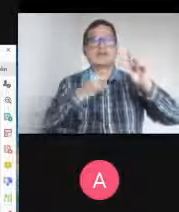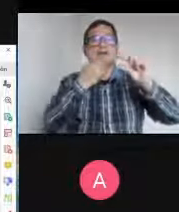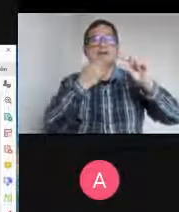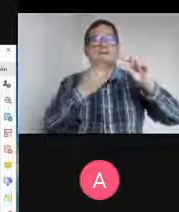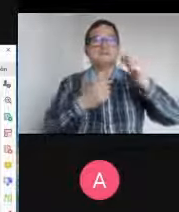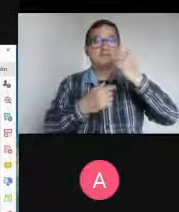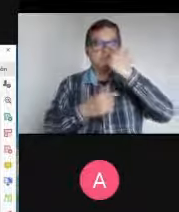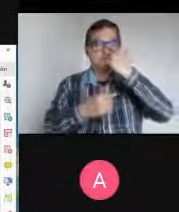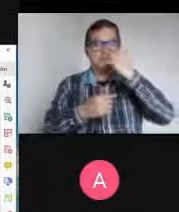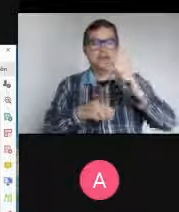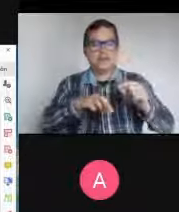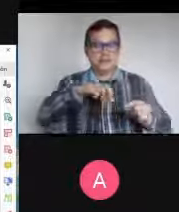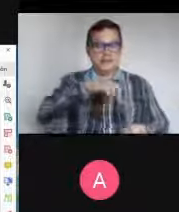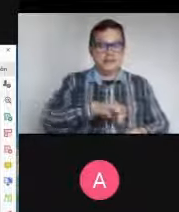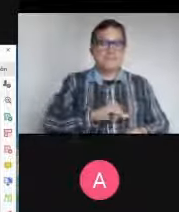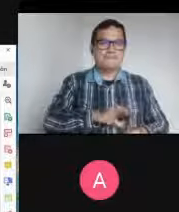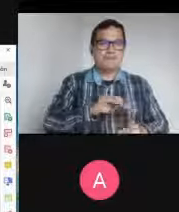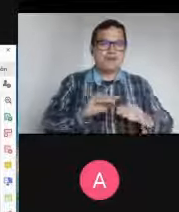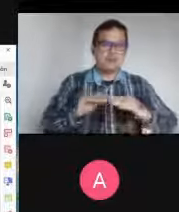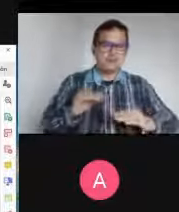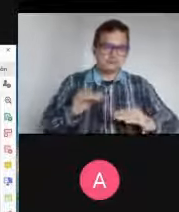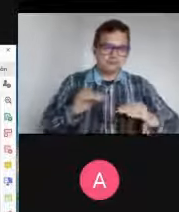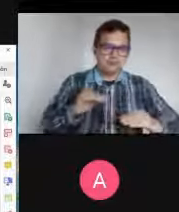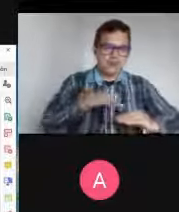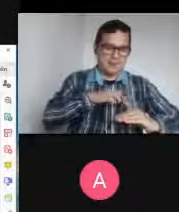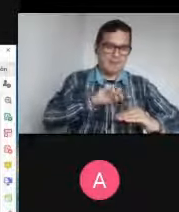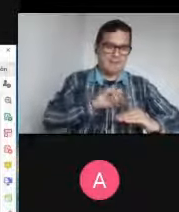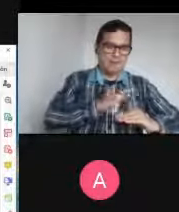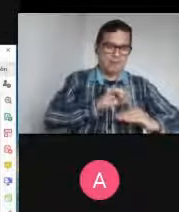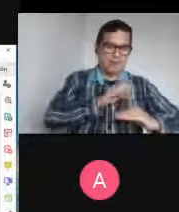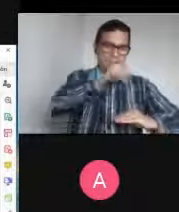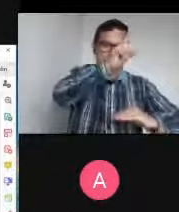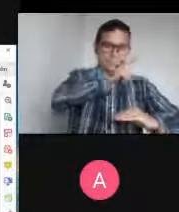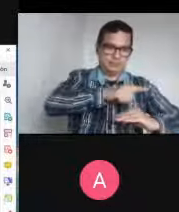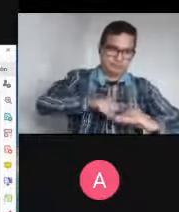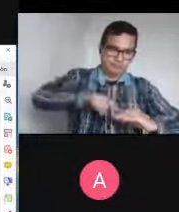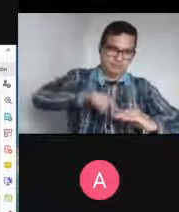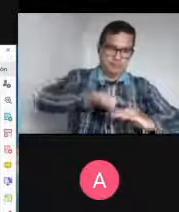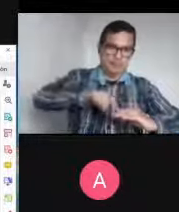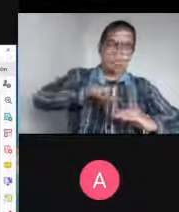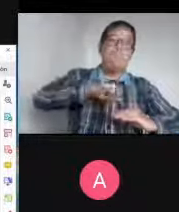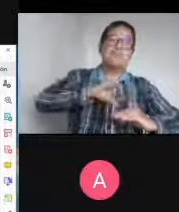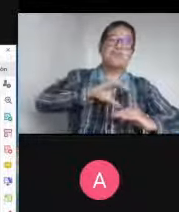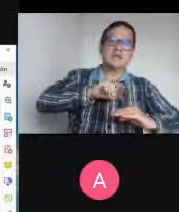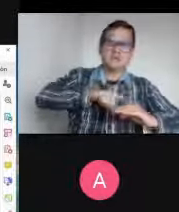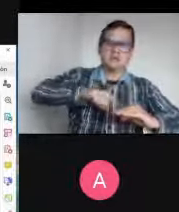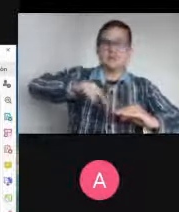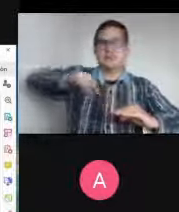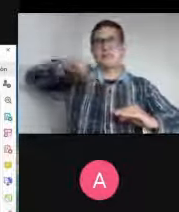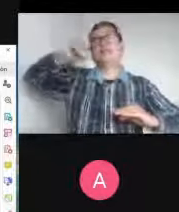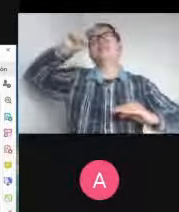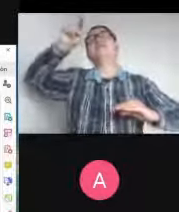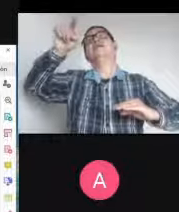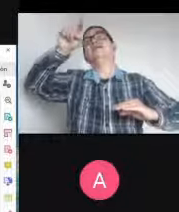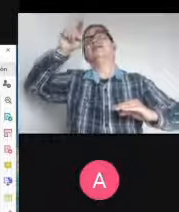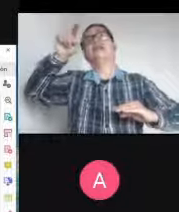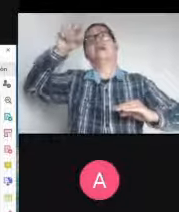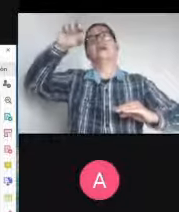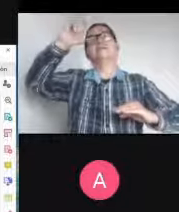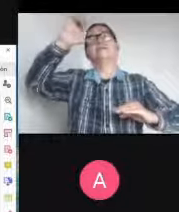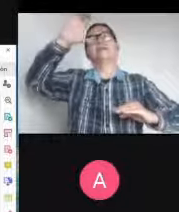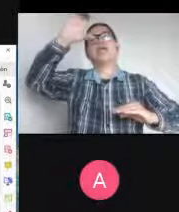a pico, recordemos que el voltaje a pico es desde el valle hasta la cresta. Y si vamos a suponer que, pues aquí no se ve muy bien en la imagen, pero vamos a suponer que están 2 voltios. y